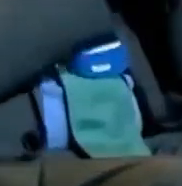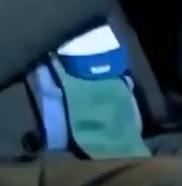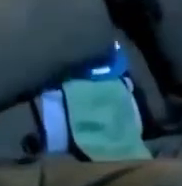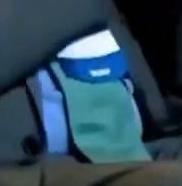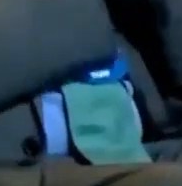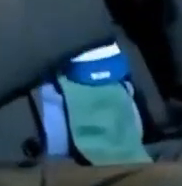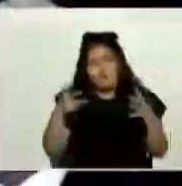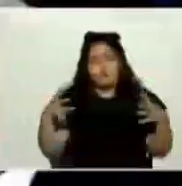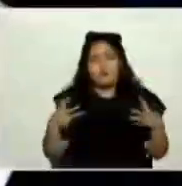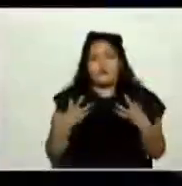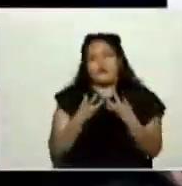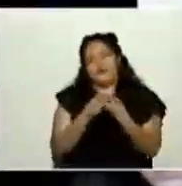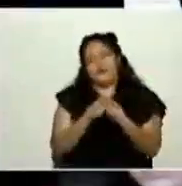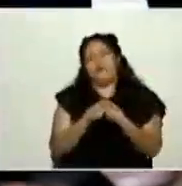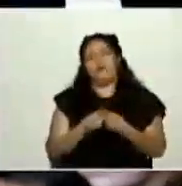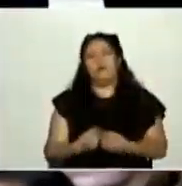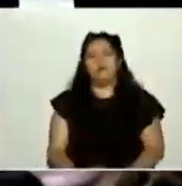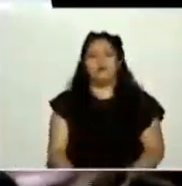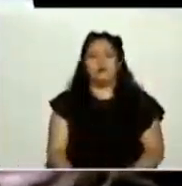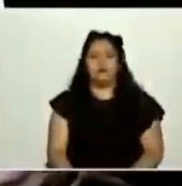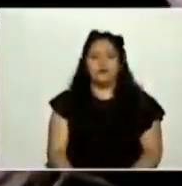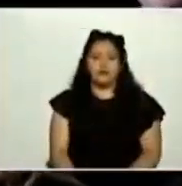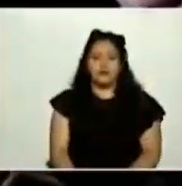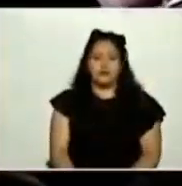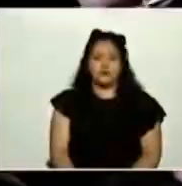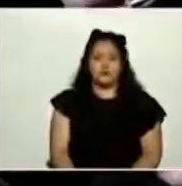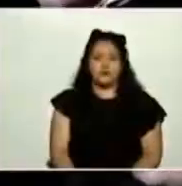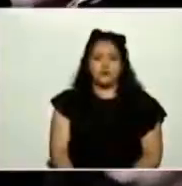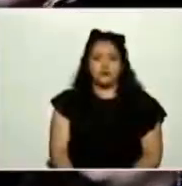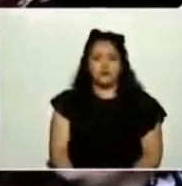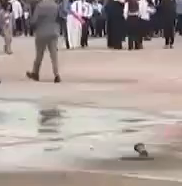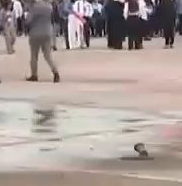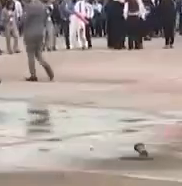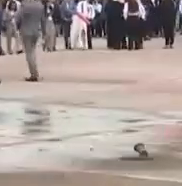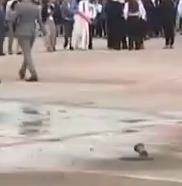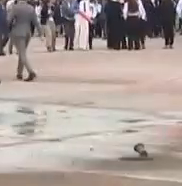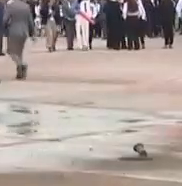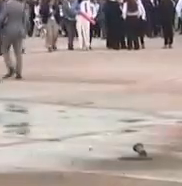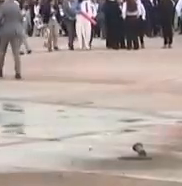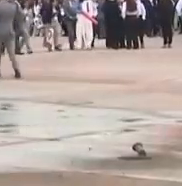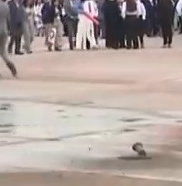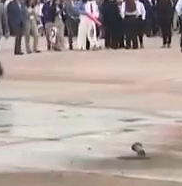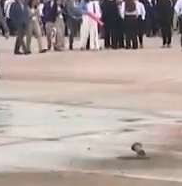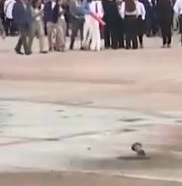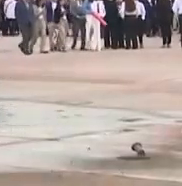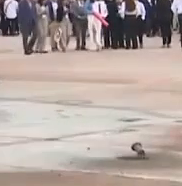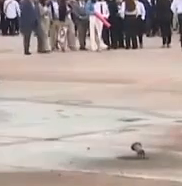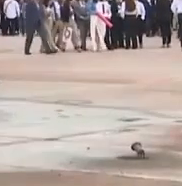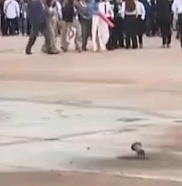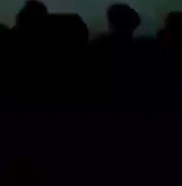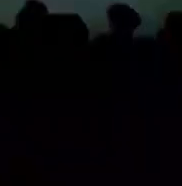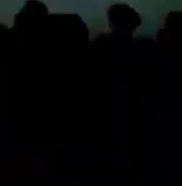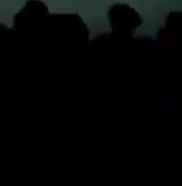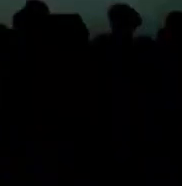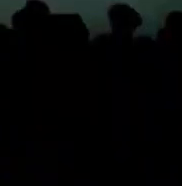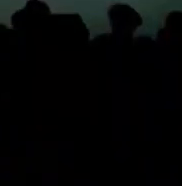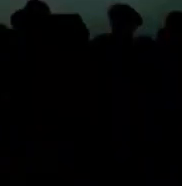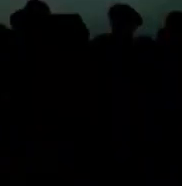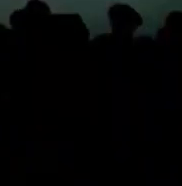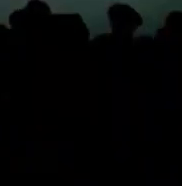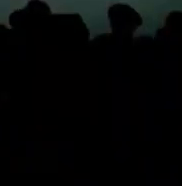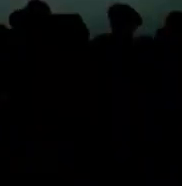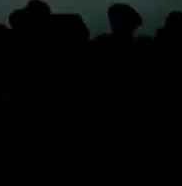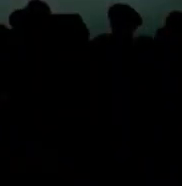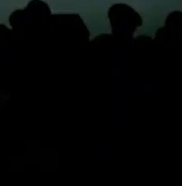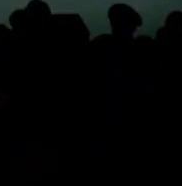entre otras figuras políticas académicas y sociales que se dieron cita aquí en el complejo cultural universitario el informe